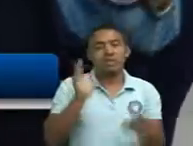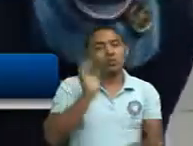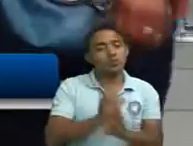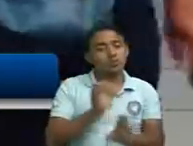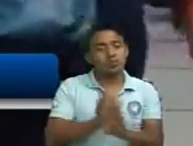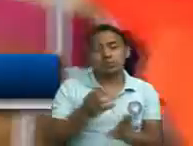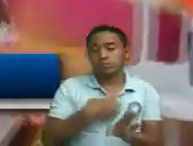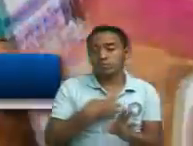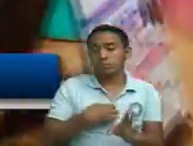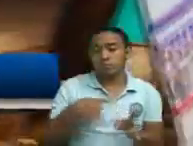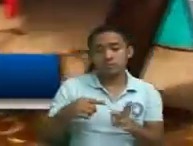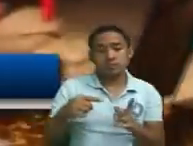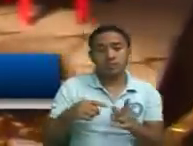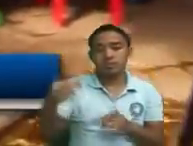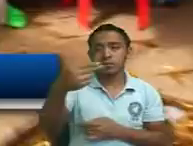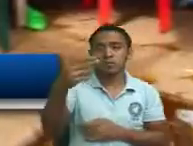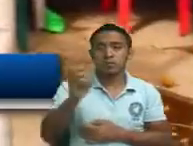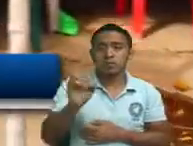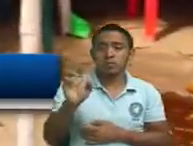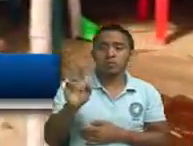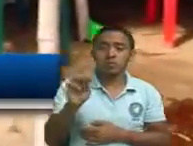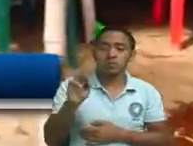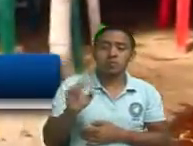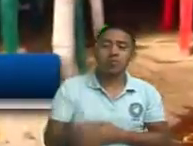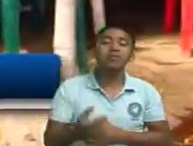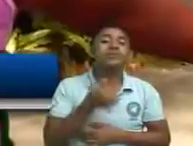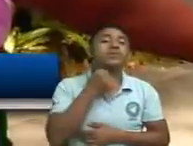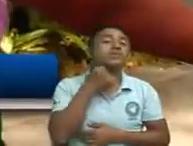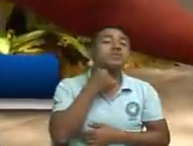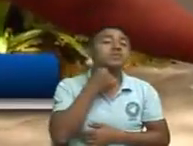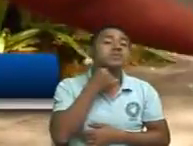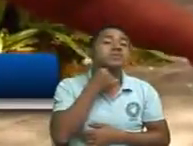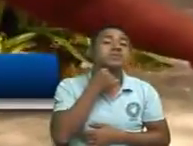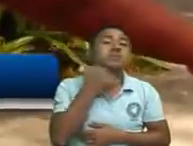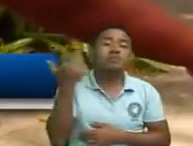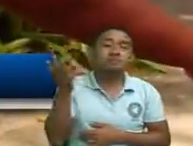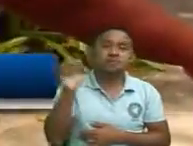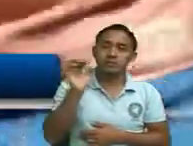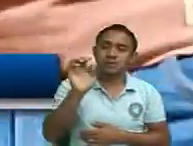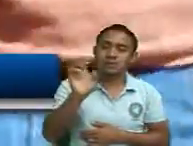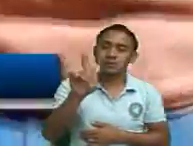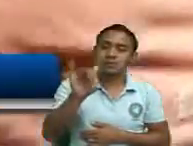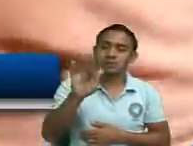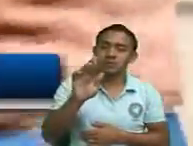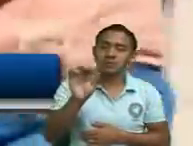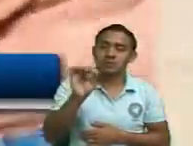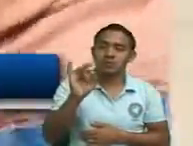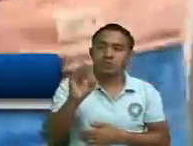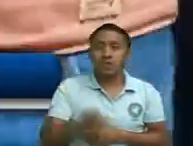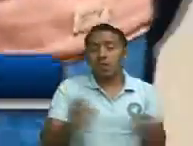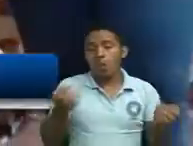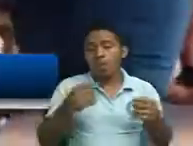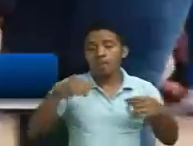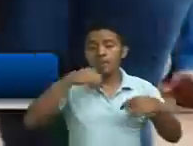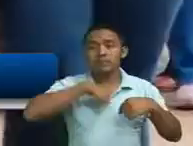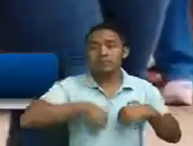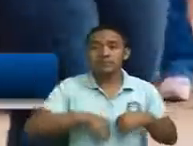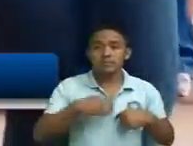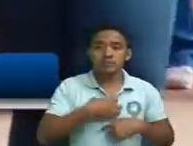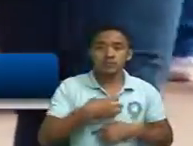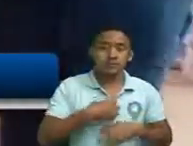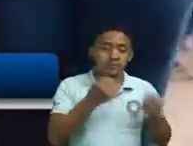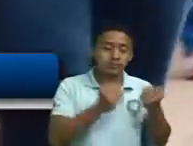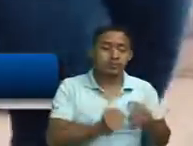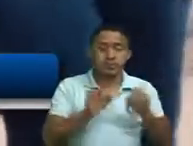hormonales, ya problemas de glándulas tiroideas, ¿ya?, o problemas por las hormonas sexuales, ¿ya?, que eso afecta más a las